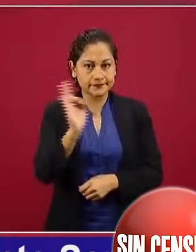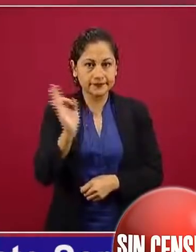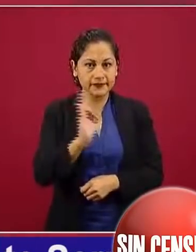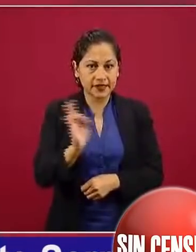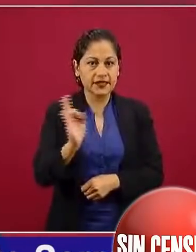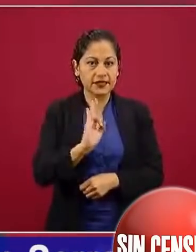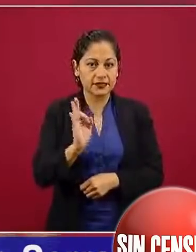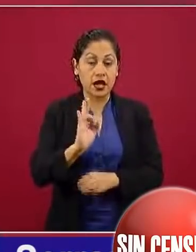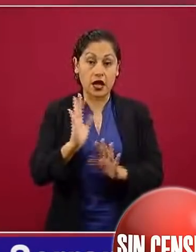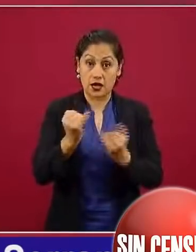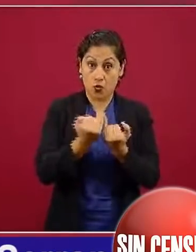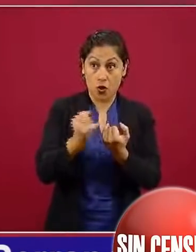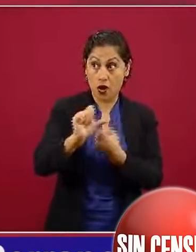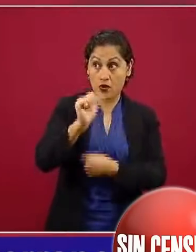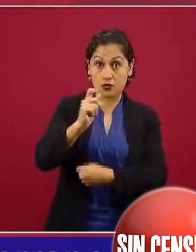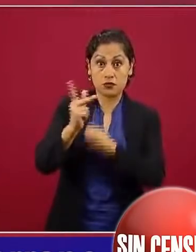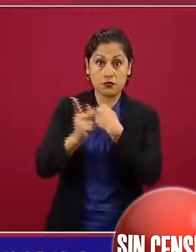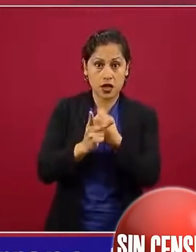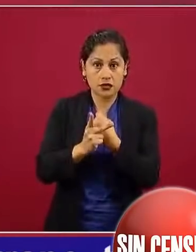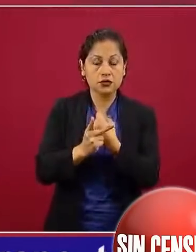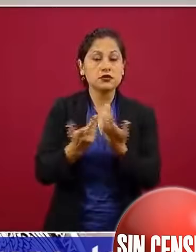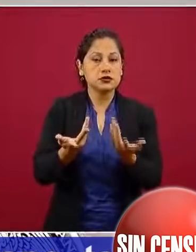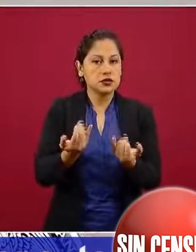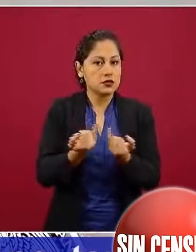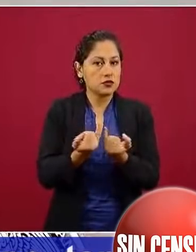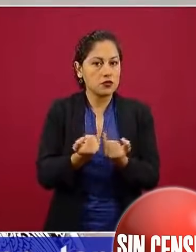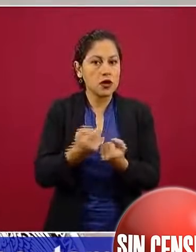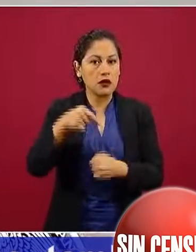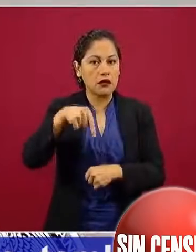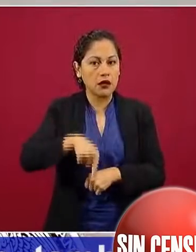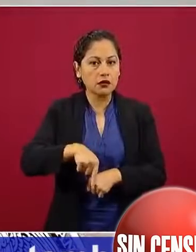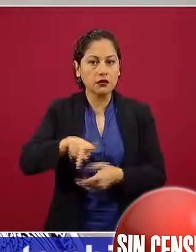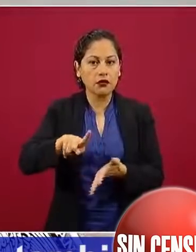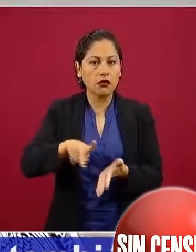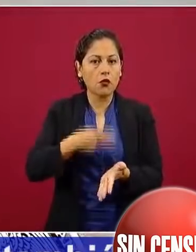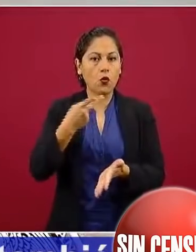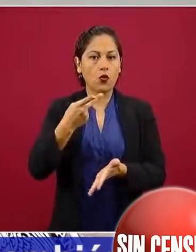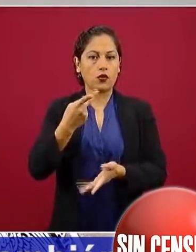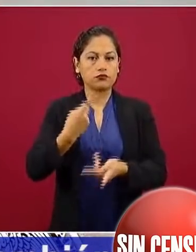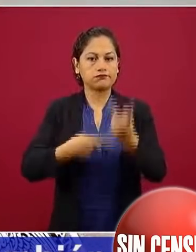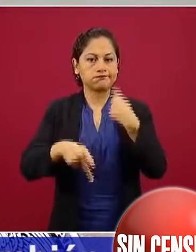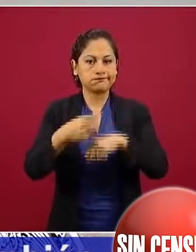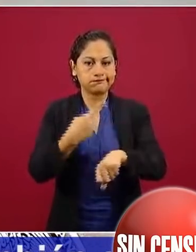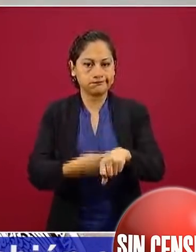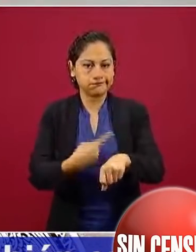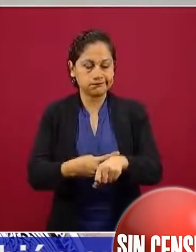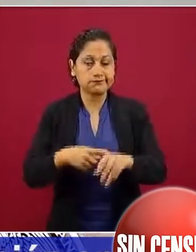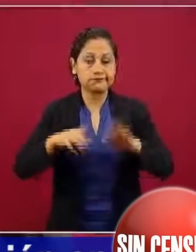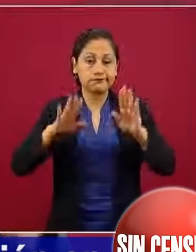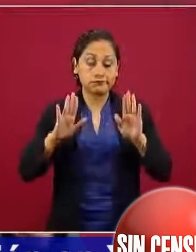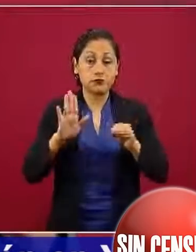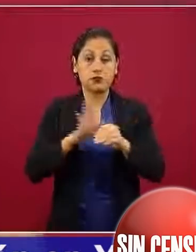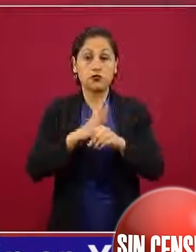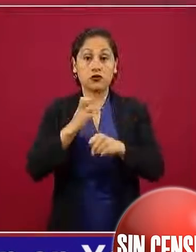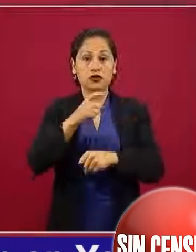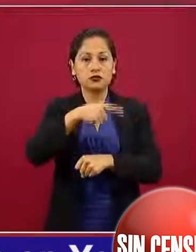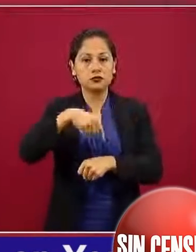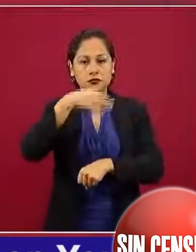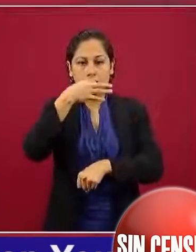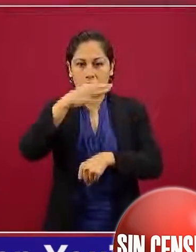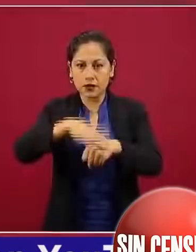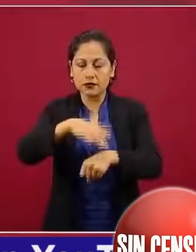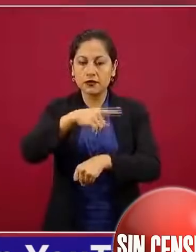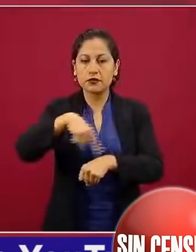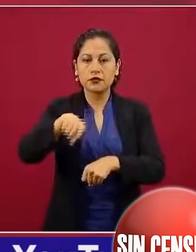otros países, de que repunte la epidemia. Por eso es importante no relajar las medidas, empezar a recuperar las